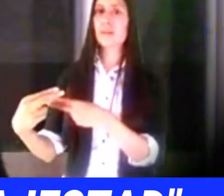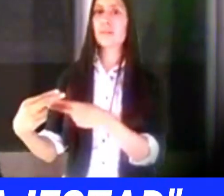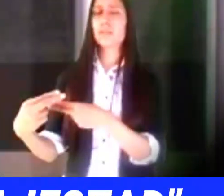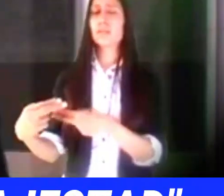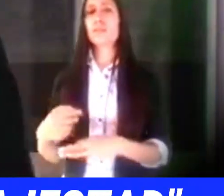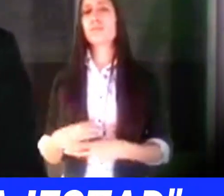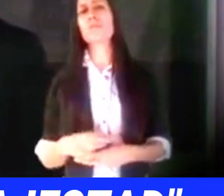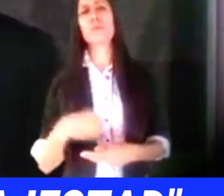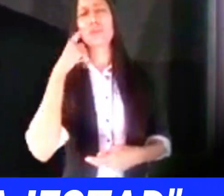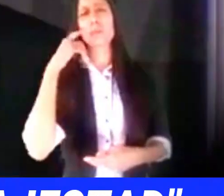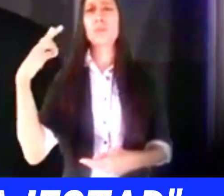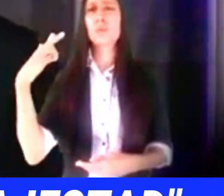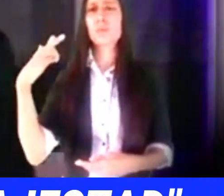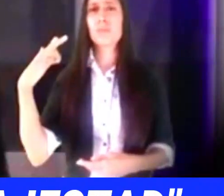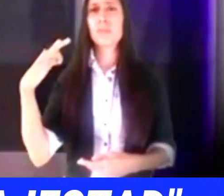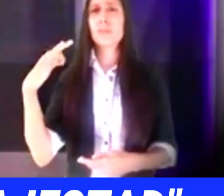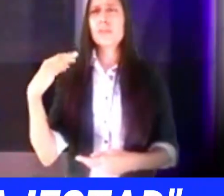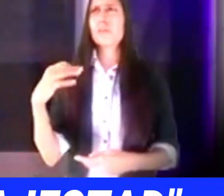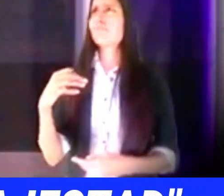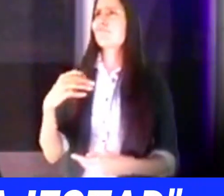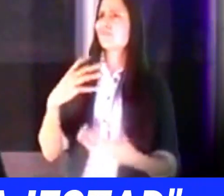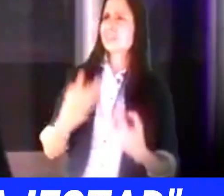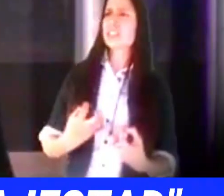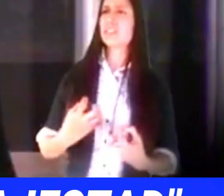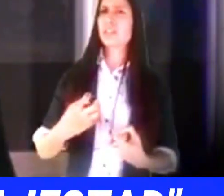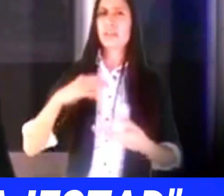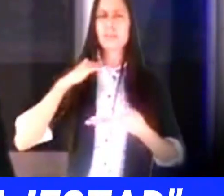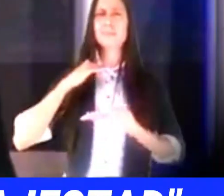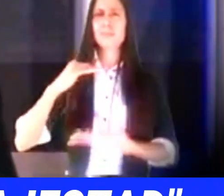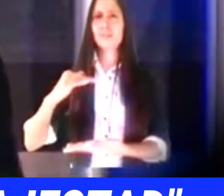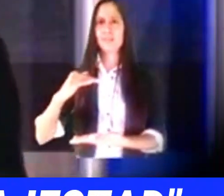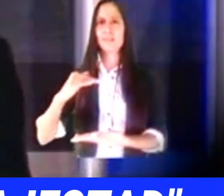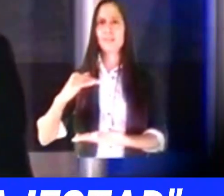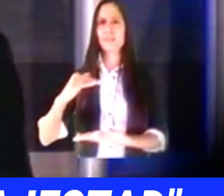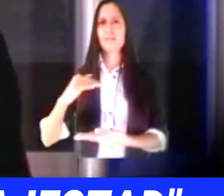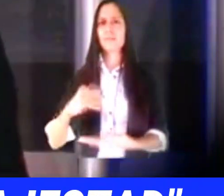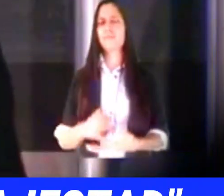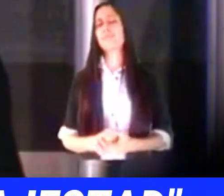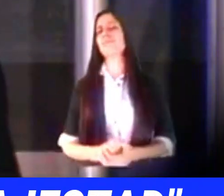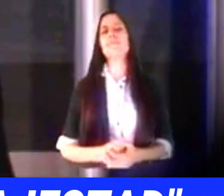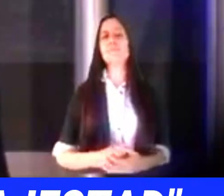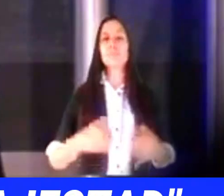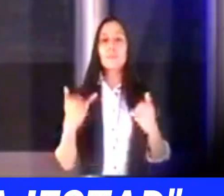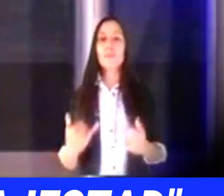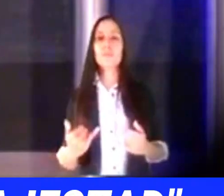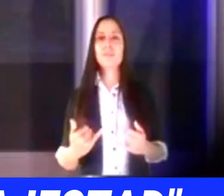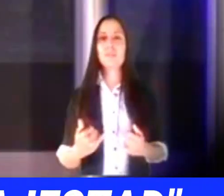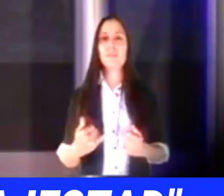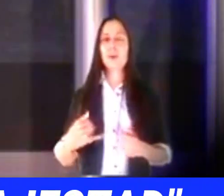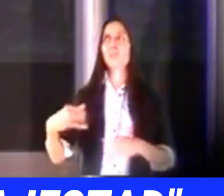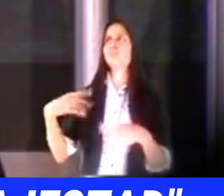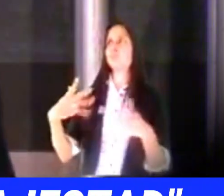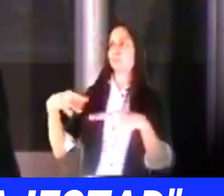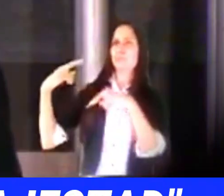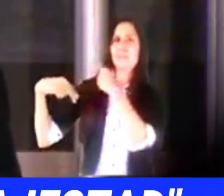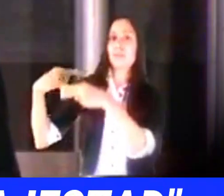se lo imaginó, nunca lo pensó, pero le llegó. Ahora tiene una herencia que no se la puede quitar nadie